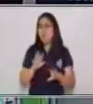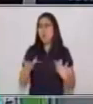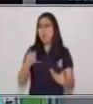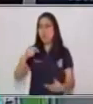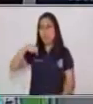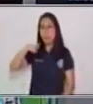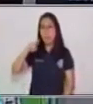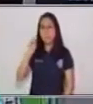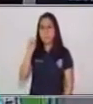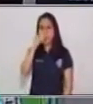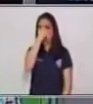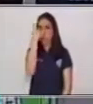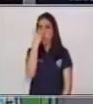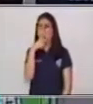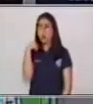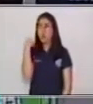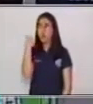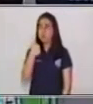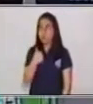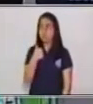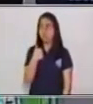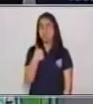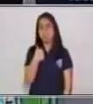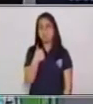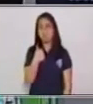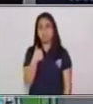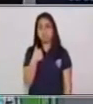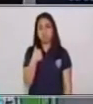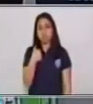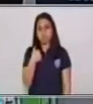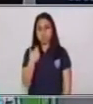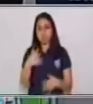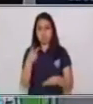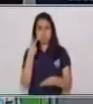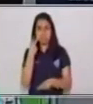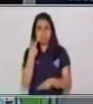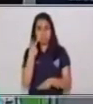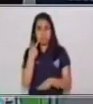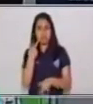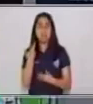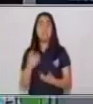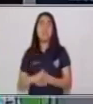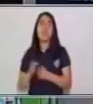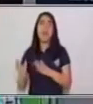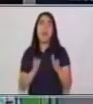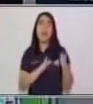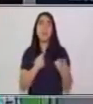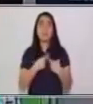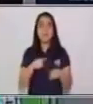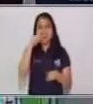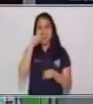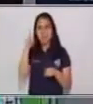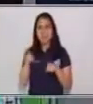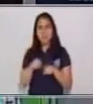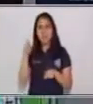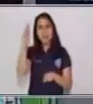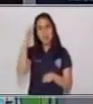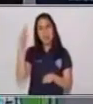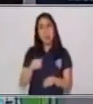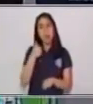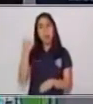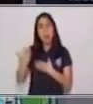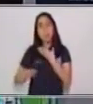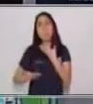versos asonantes, consonantes, son poemas en verso. Muy bien, ya hemos visto qué es